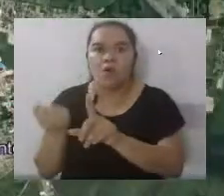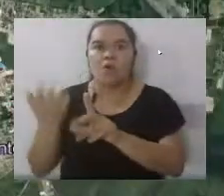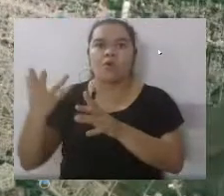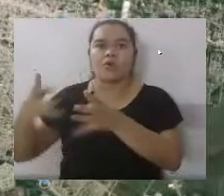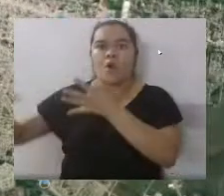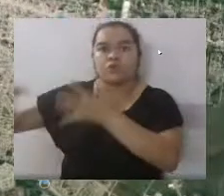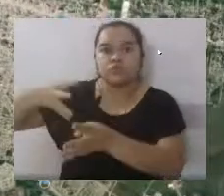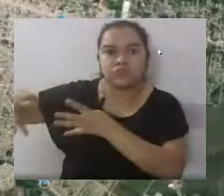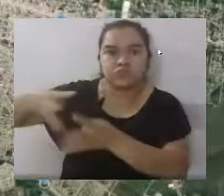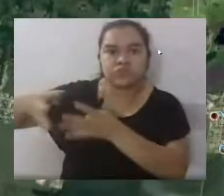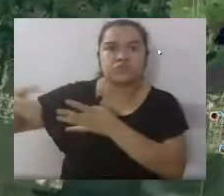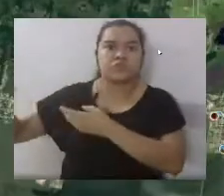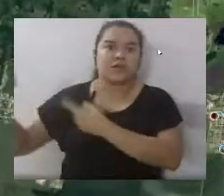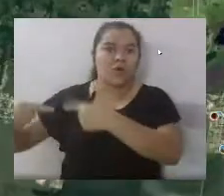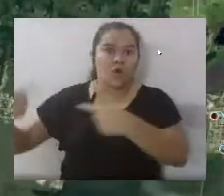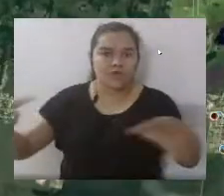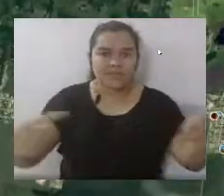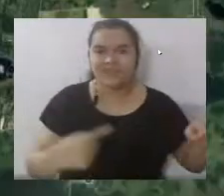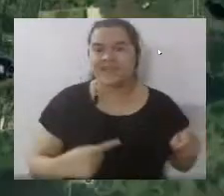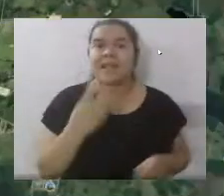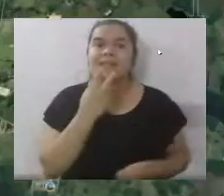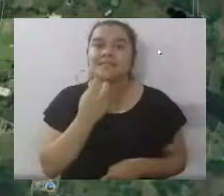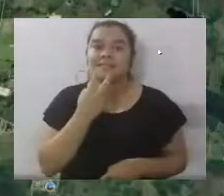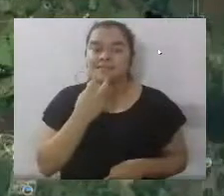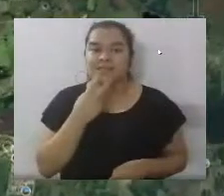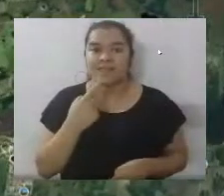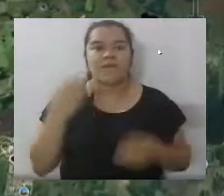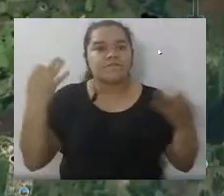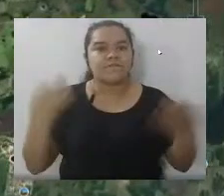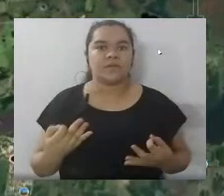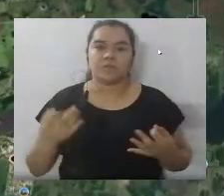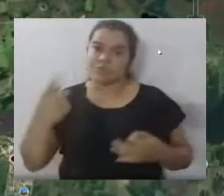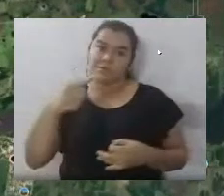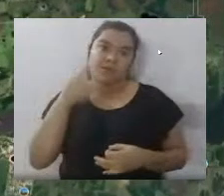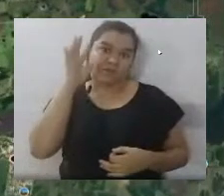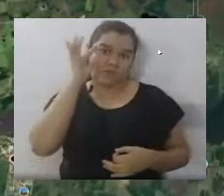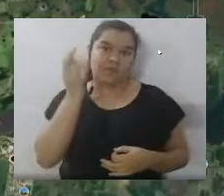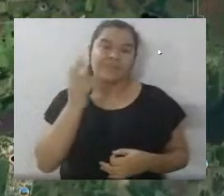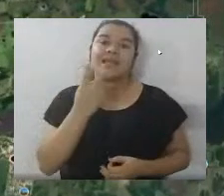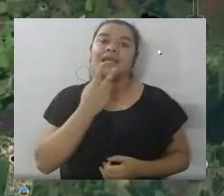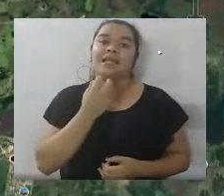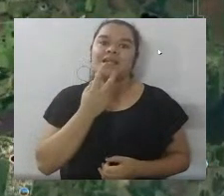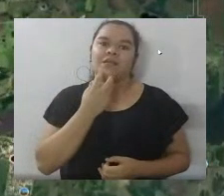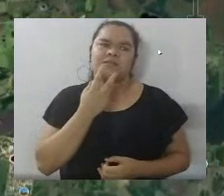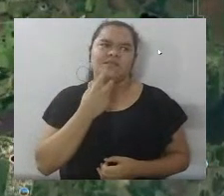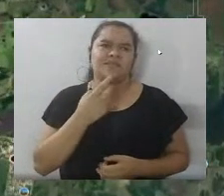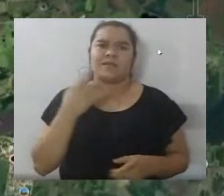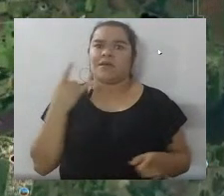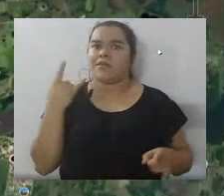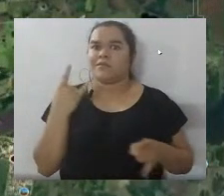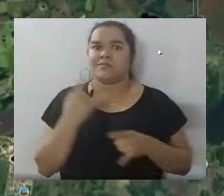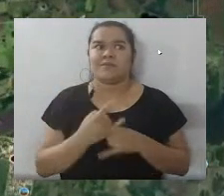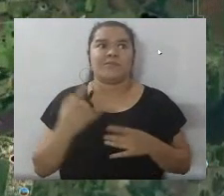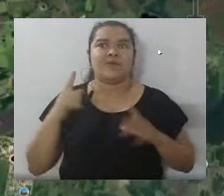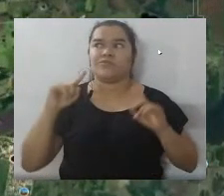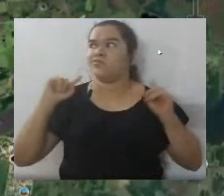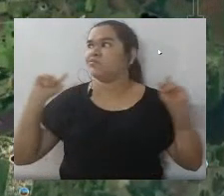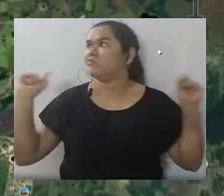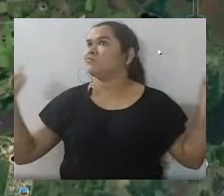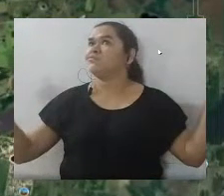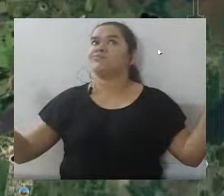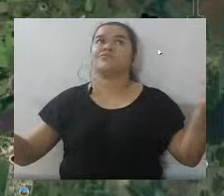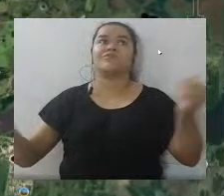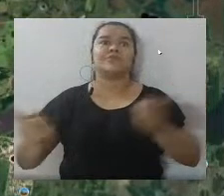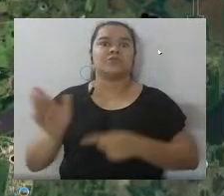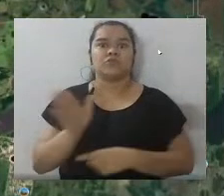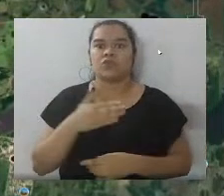con efectividad. Ustedes saben que la energía eléctrica está presente, está omnipresente, digamos, en nuestras vidas.